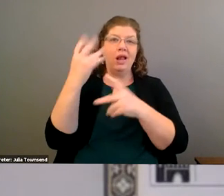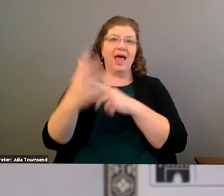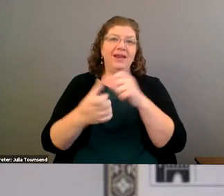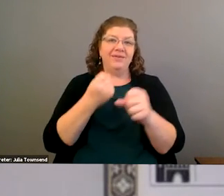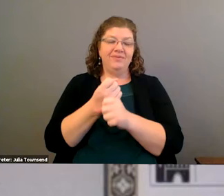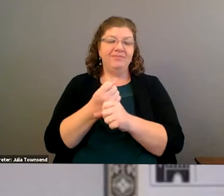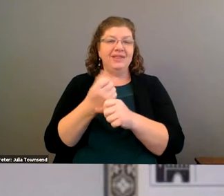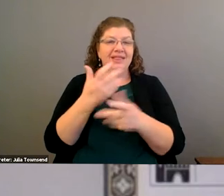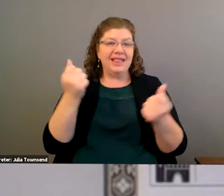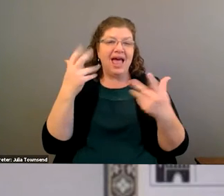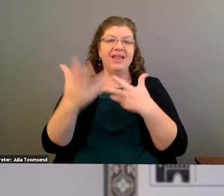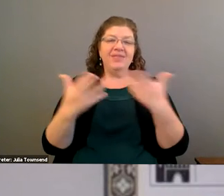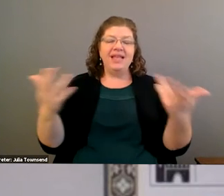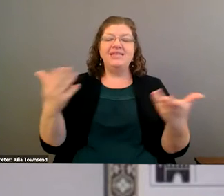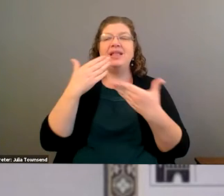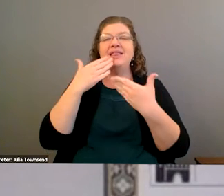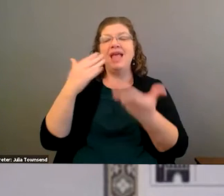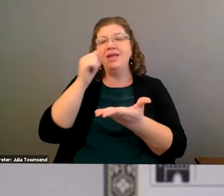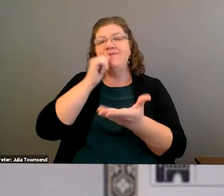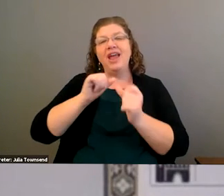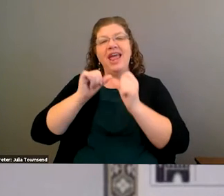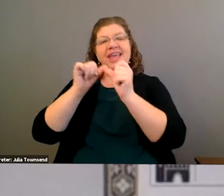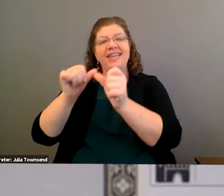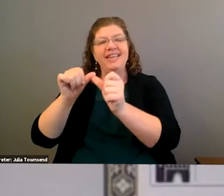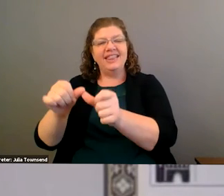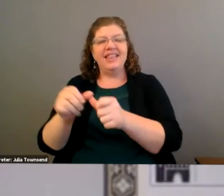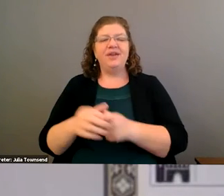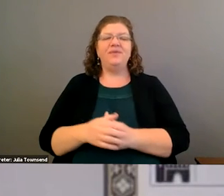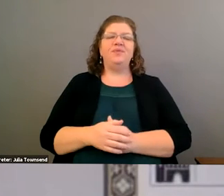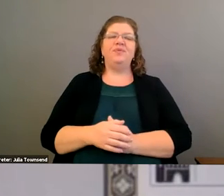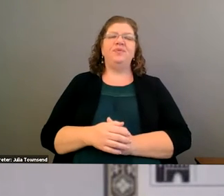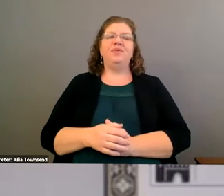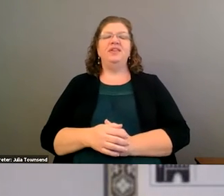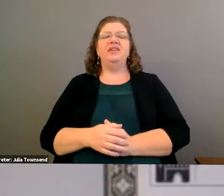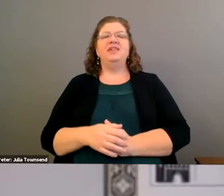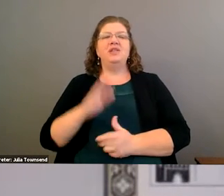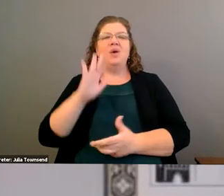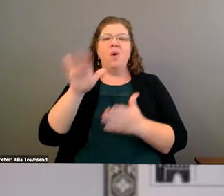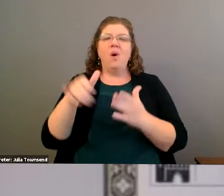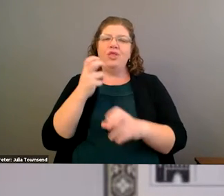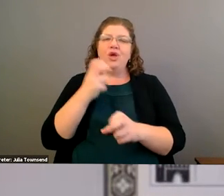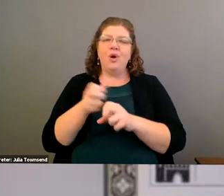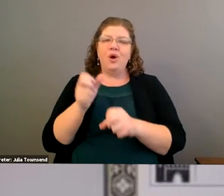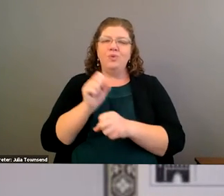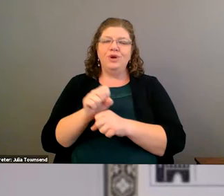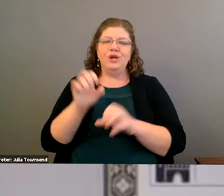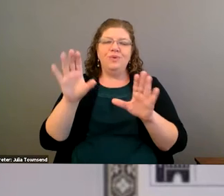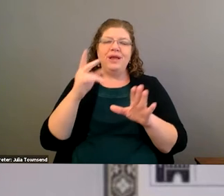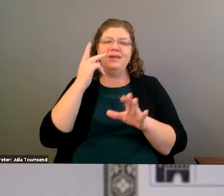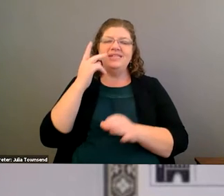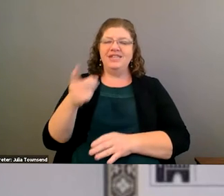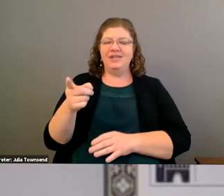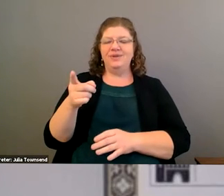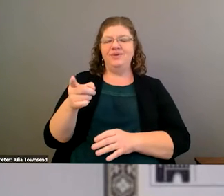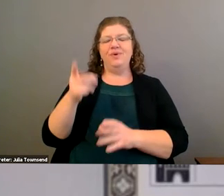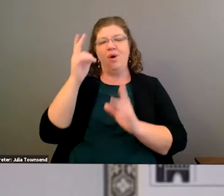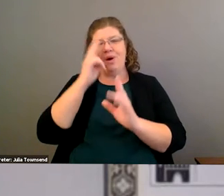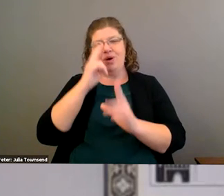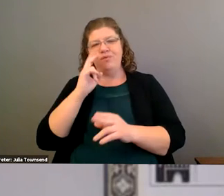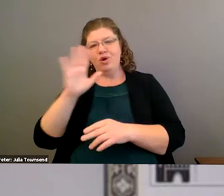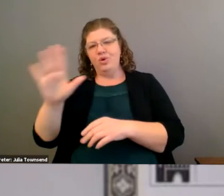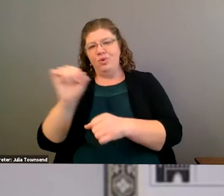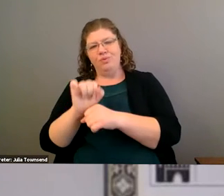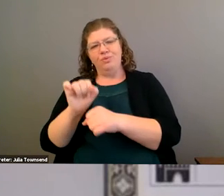cosas juntas. Y gracias por todo esto y por todo su arduo trabajo. Y